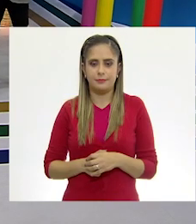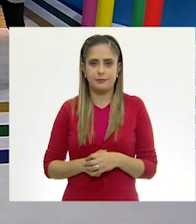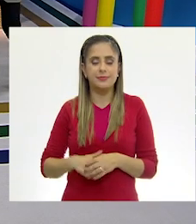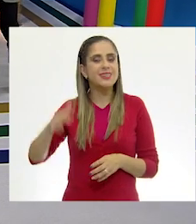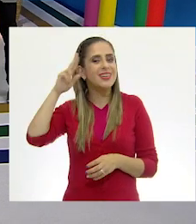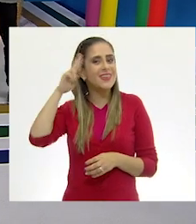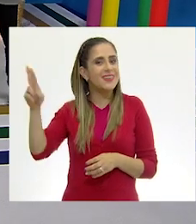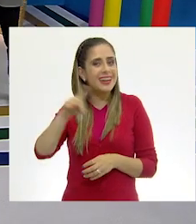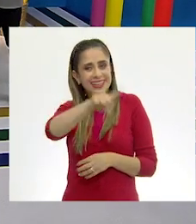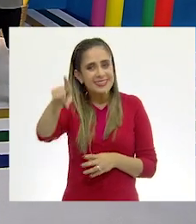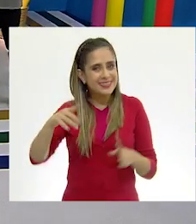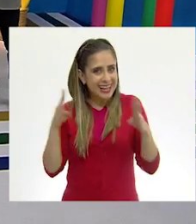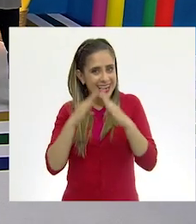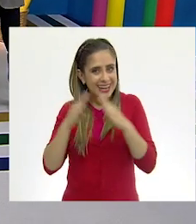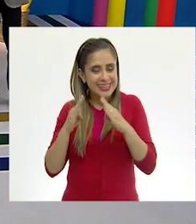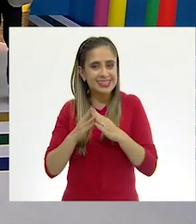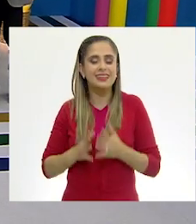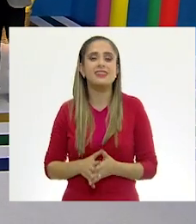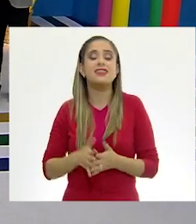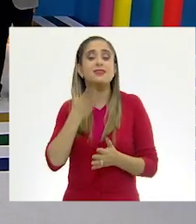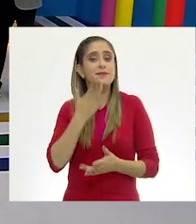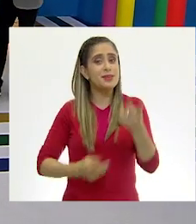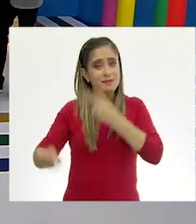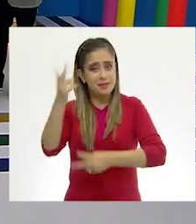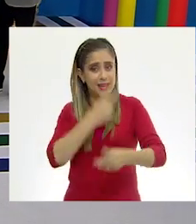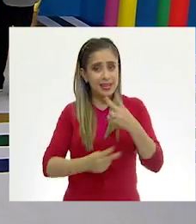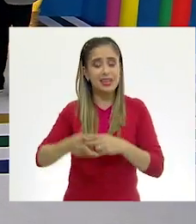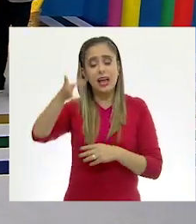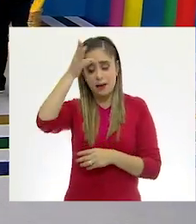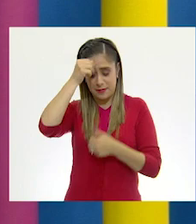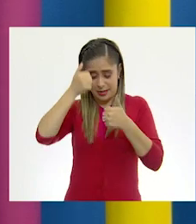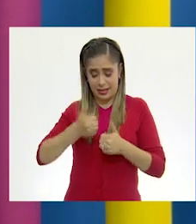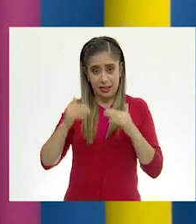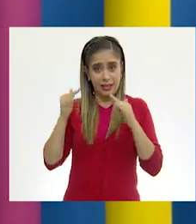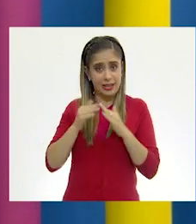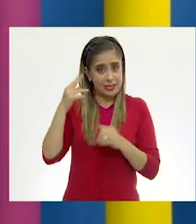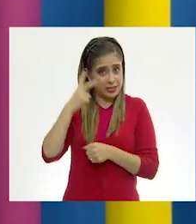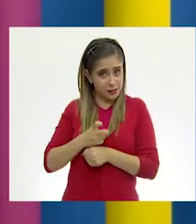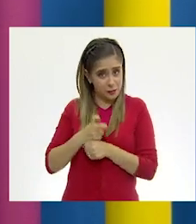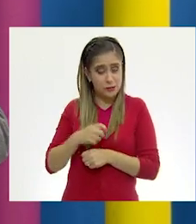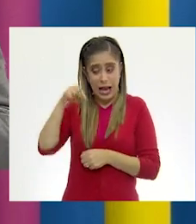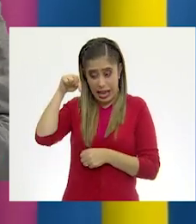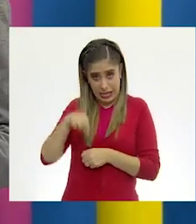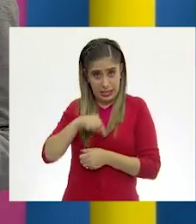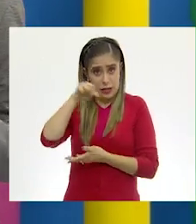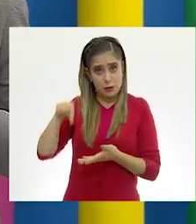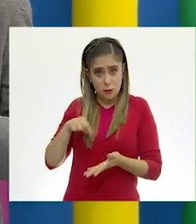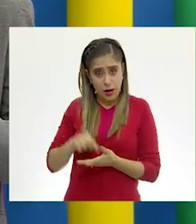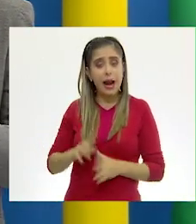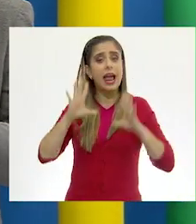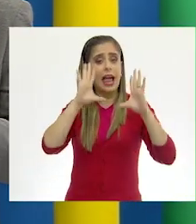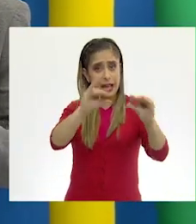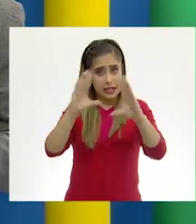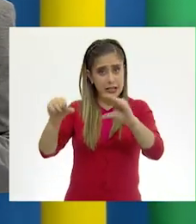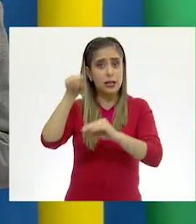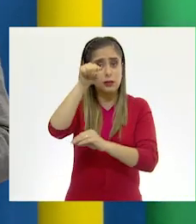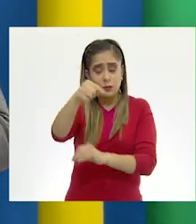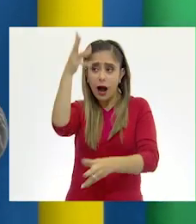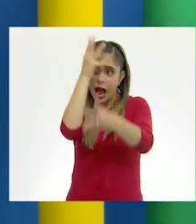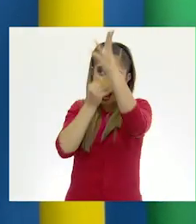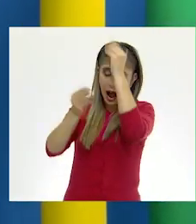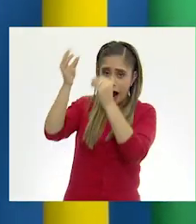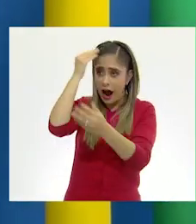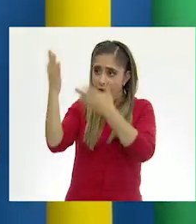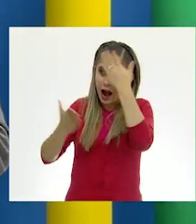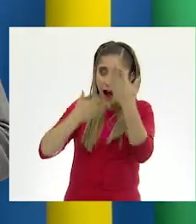Hola ahí en casita, les damos la bienvenida a Aprende en Casa 2, un espacio en el que vamos a poder estudiar y